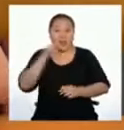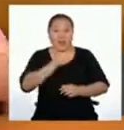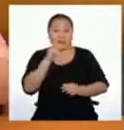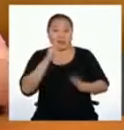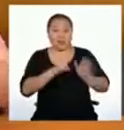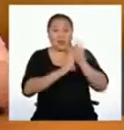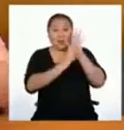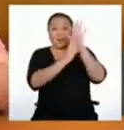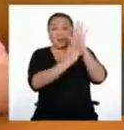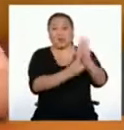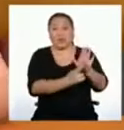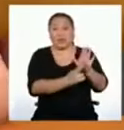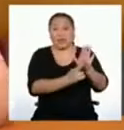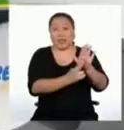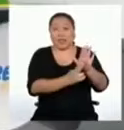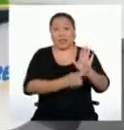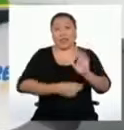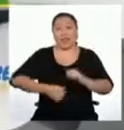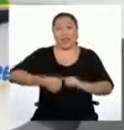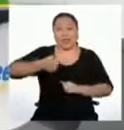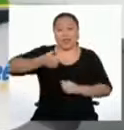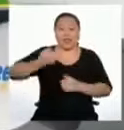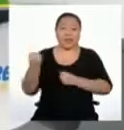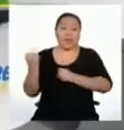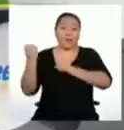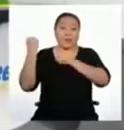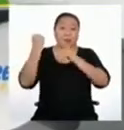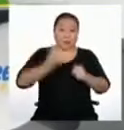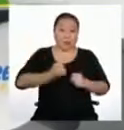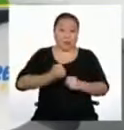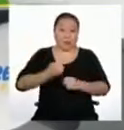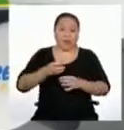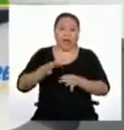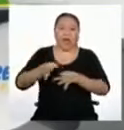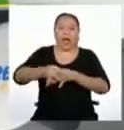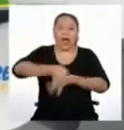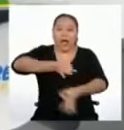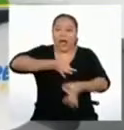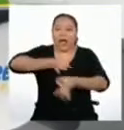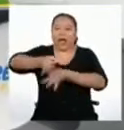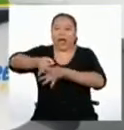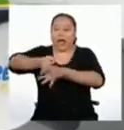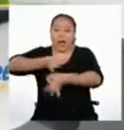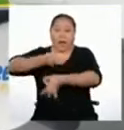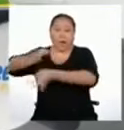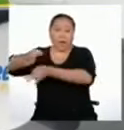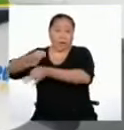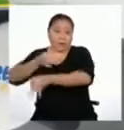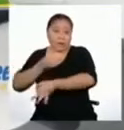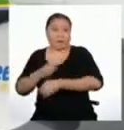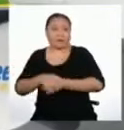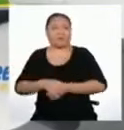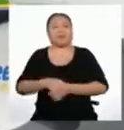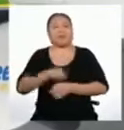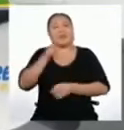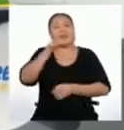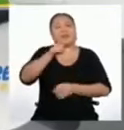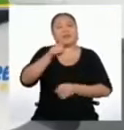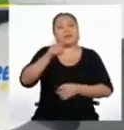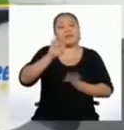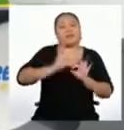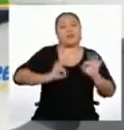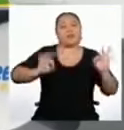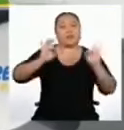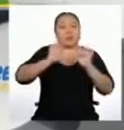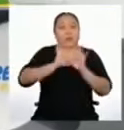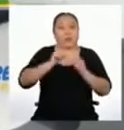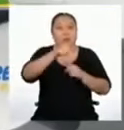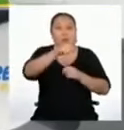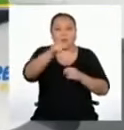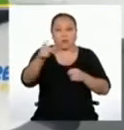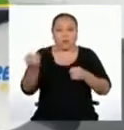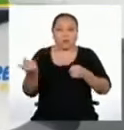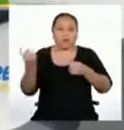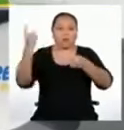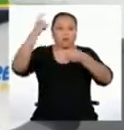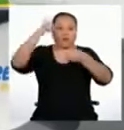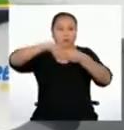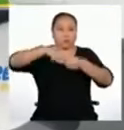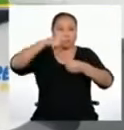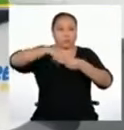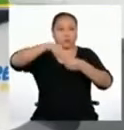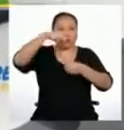el poder se renueven. Es por eso, chicas y chicos, que debemos reconocer que formamos parte de ese Estado. Es